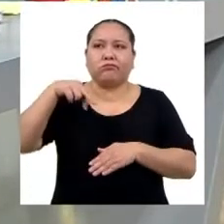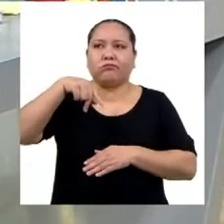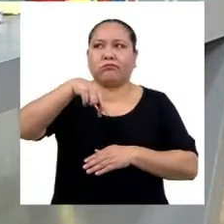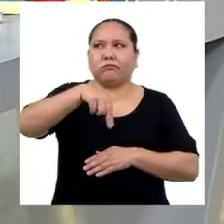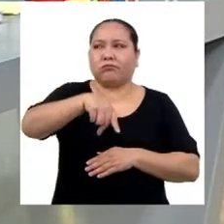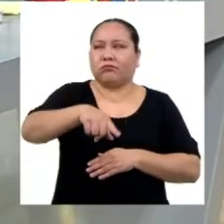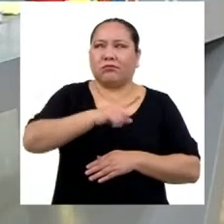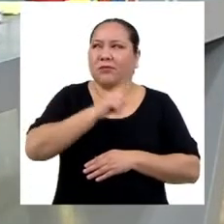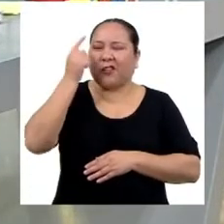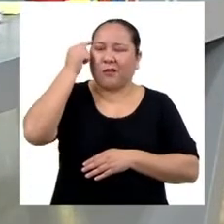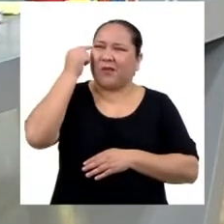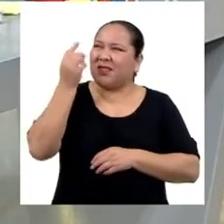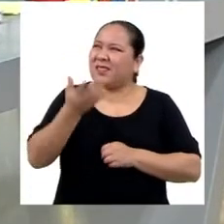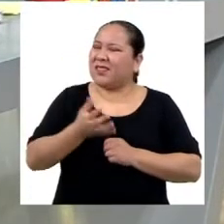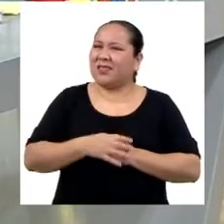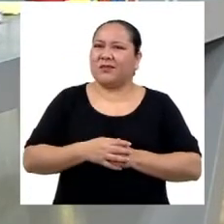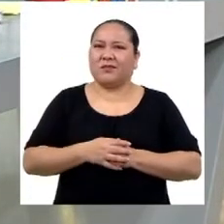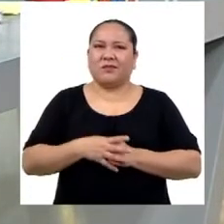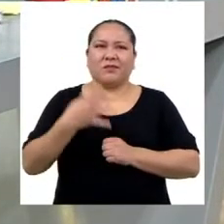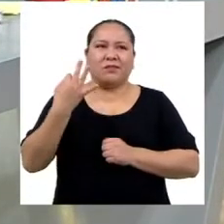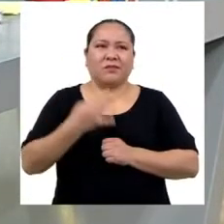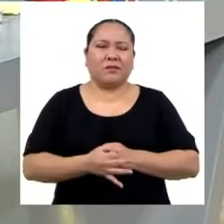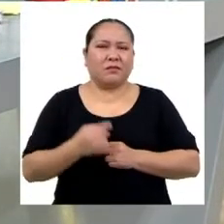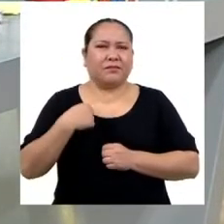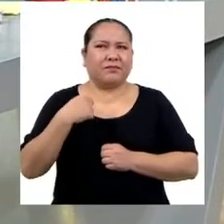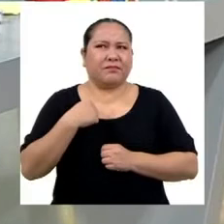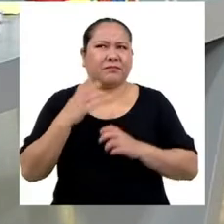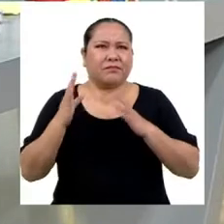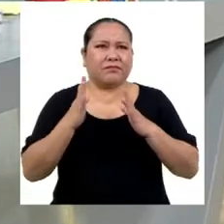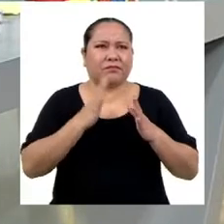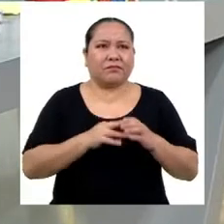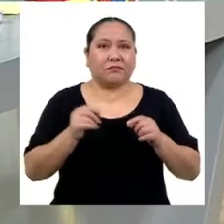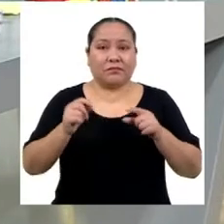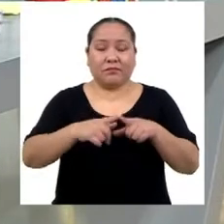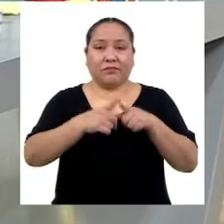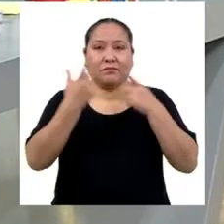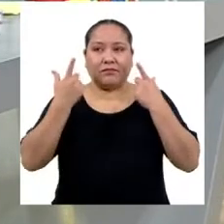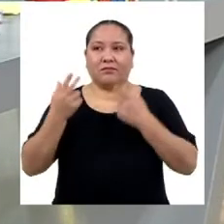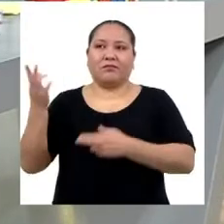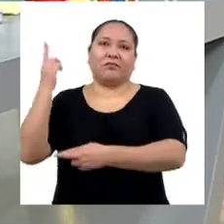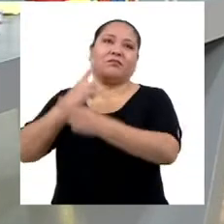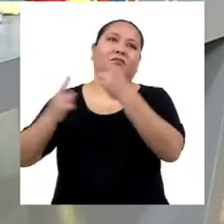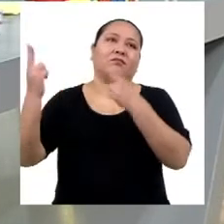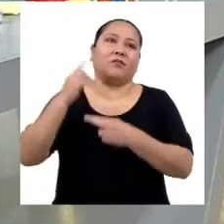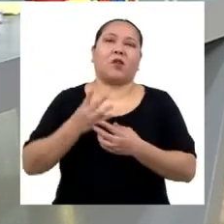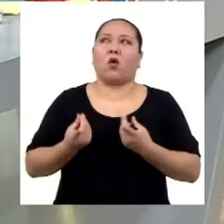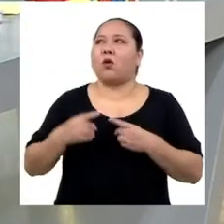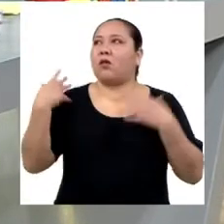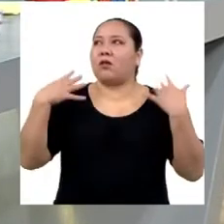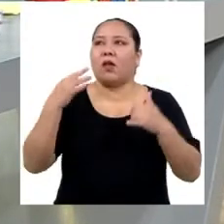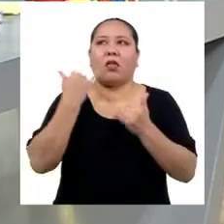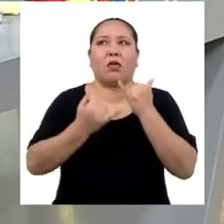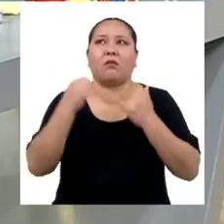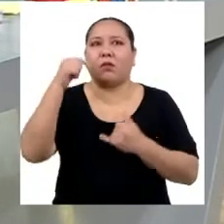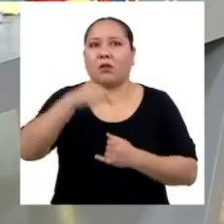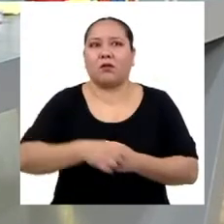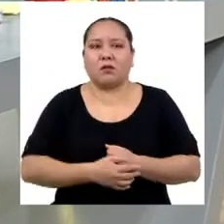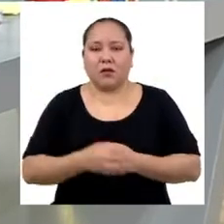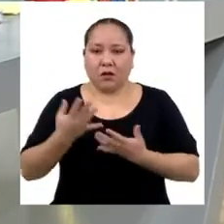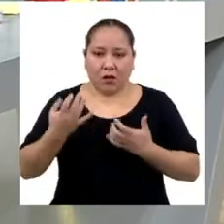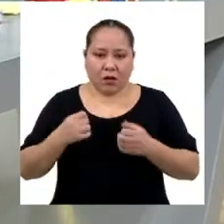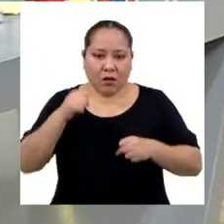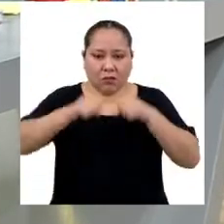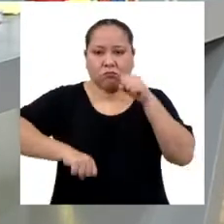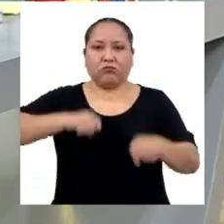pensado así. La verdad es que me estaba preparando para mi gran retorno, para cuando todo esto termine. Quiero moverme